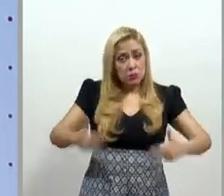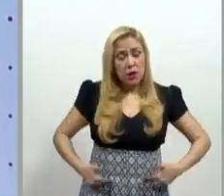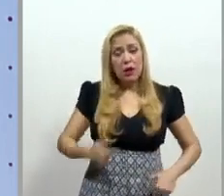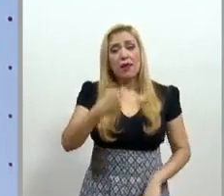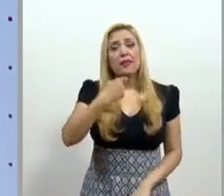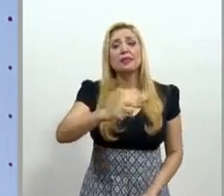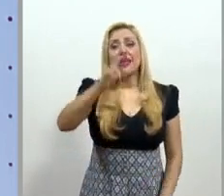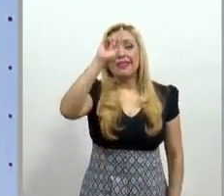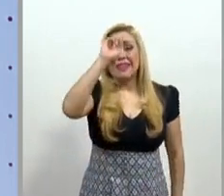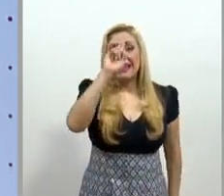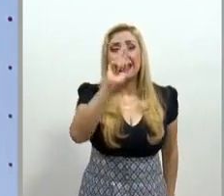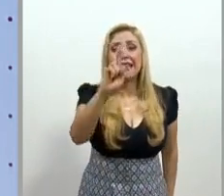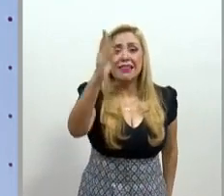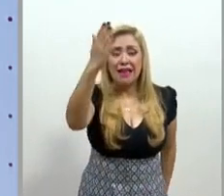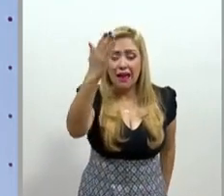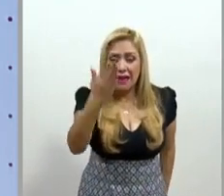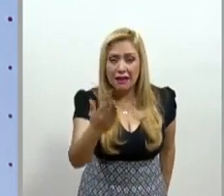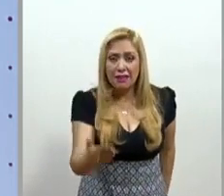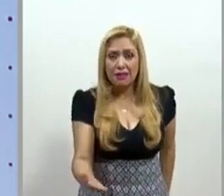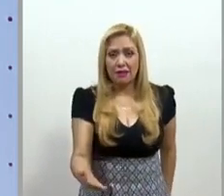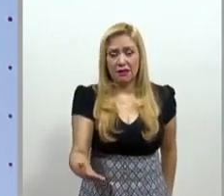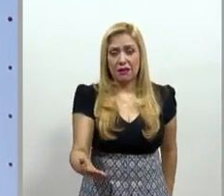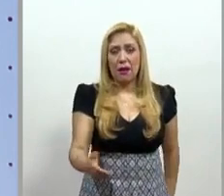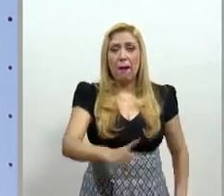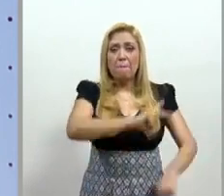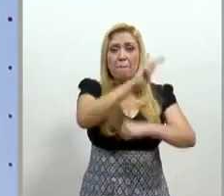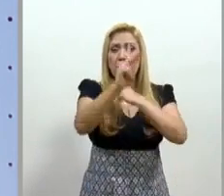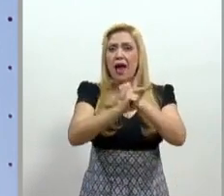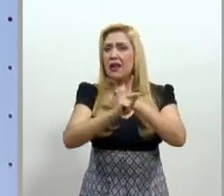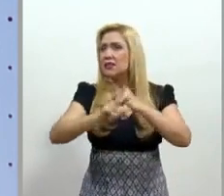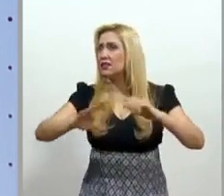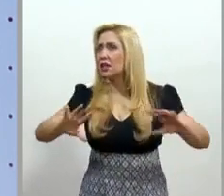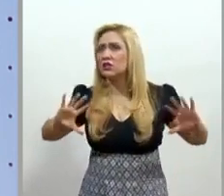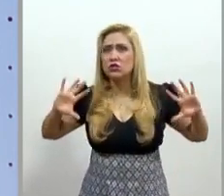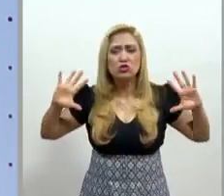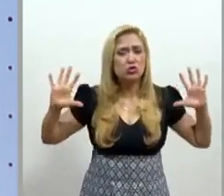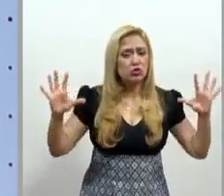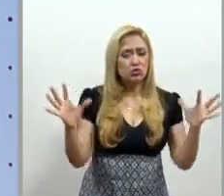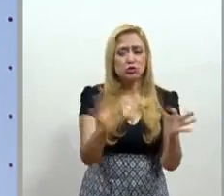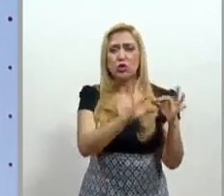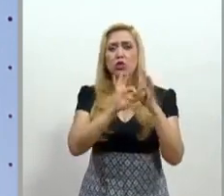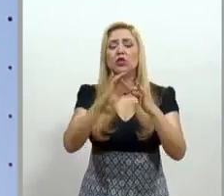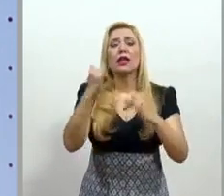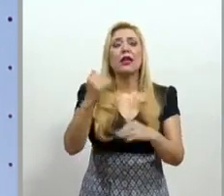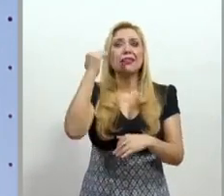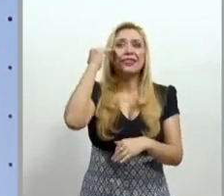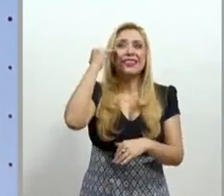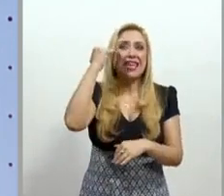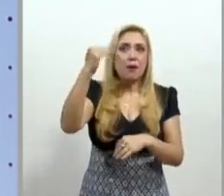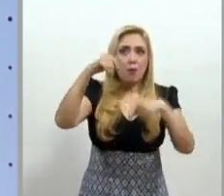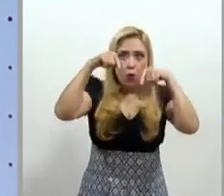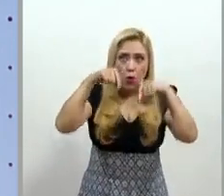concepción de dignidad que trasciende las fronteras de los países y trasciende también la época en la que se